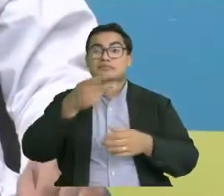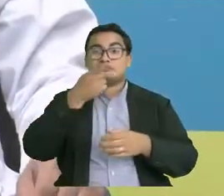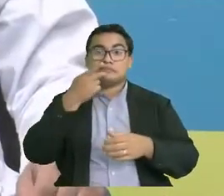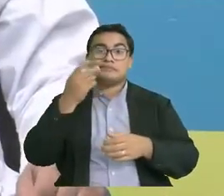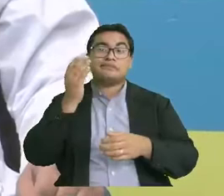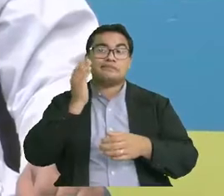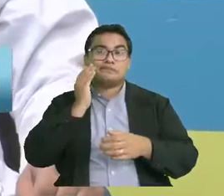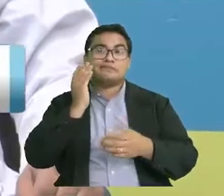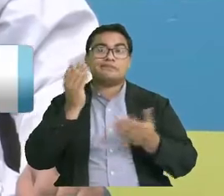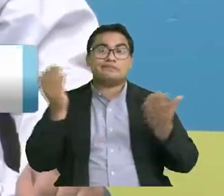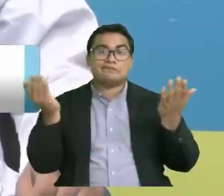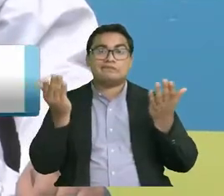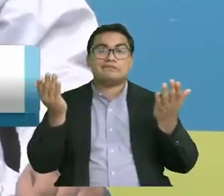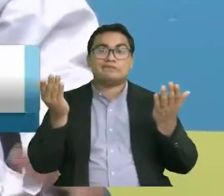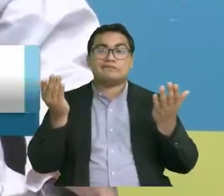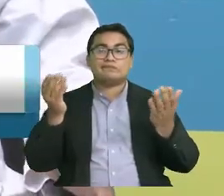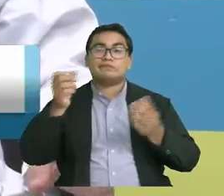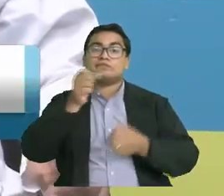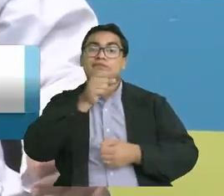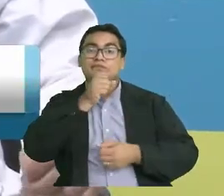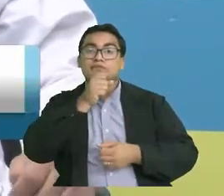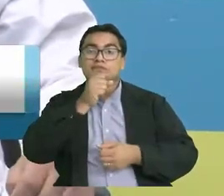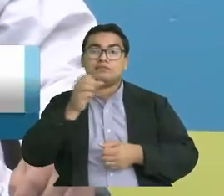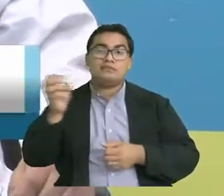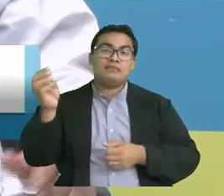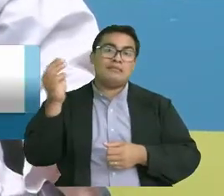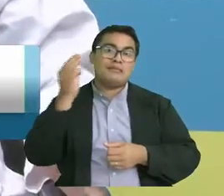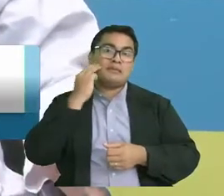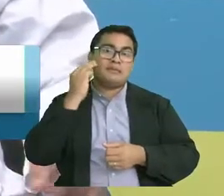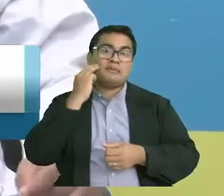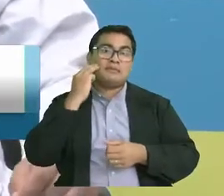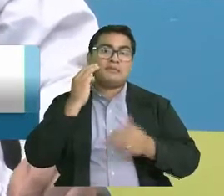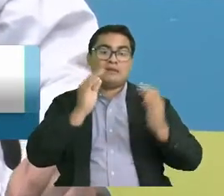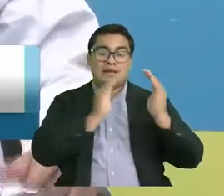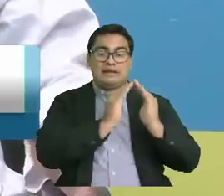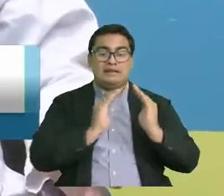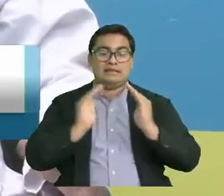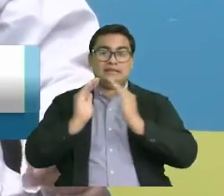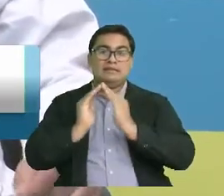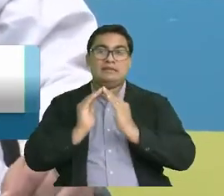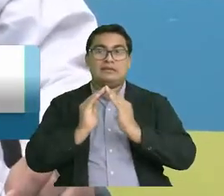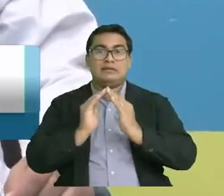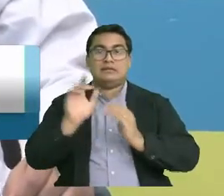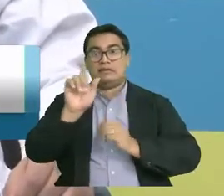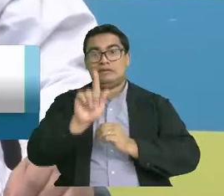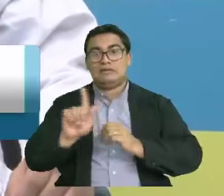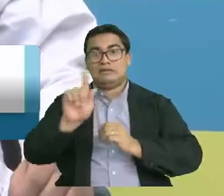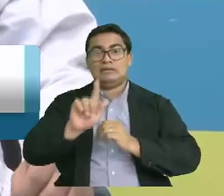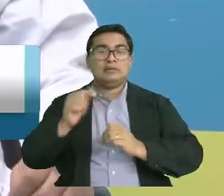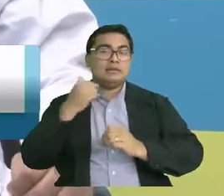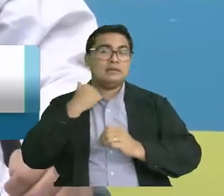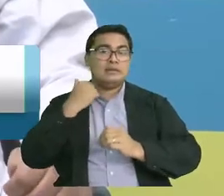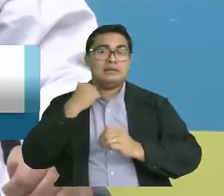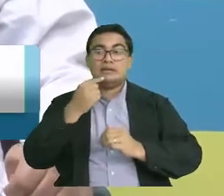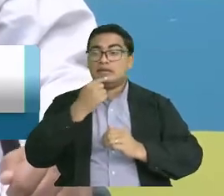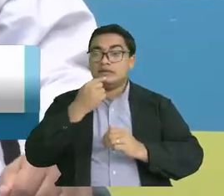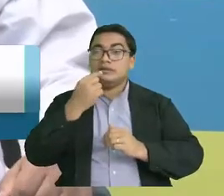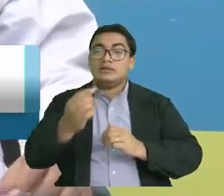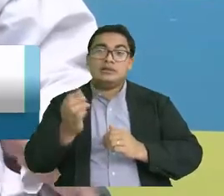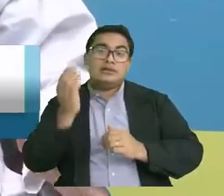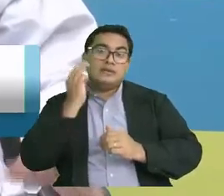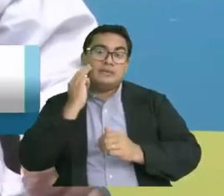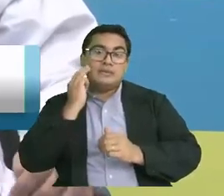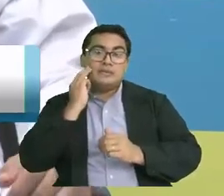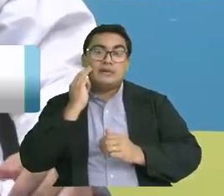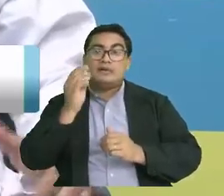padres, la abuelita, las mamás, la vecina, la tía, siempre sí. Están diciéndole a la mamá